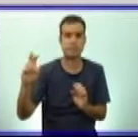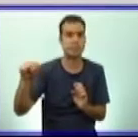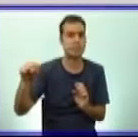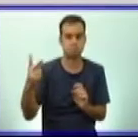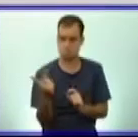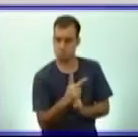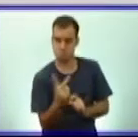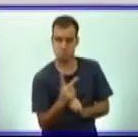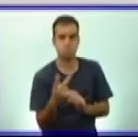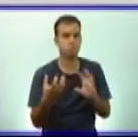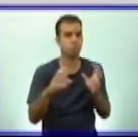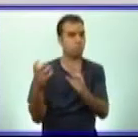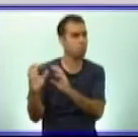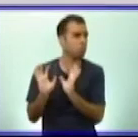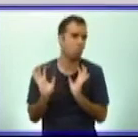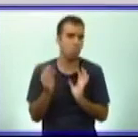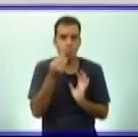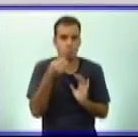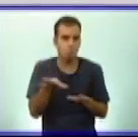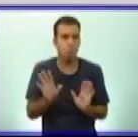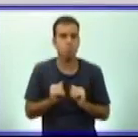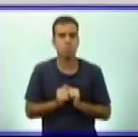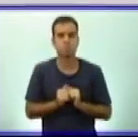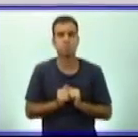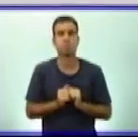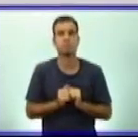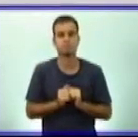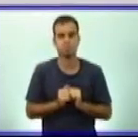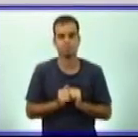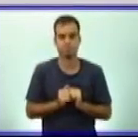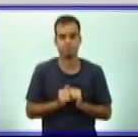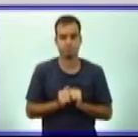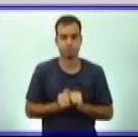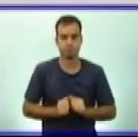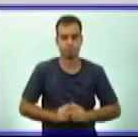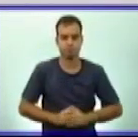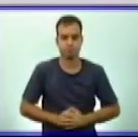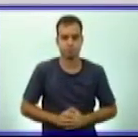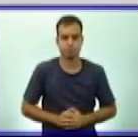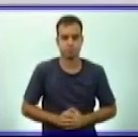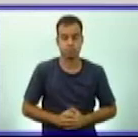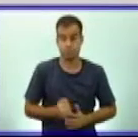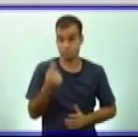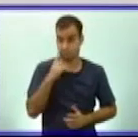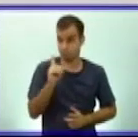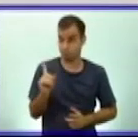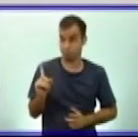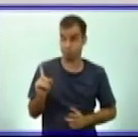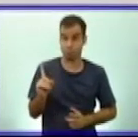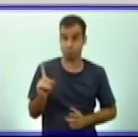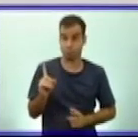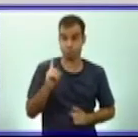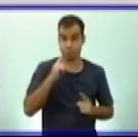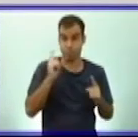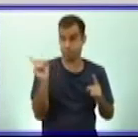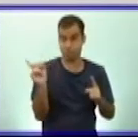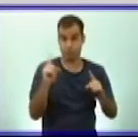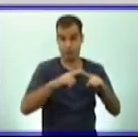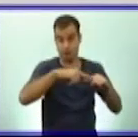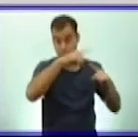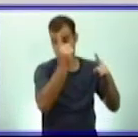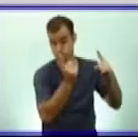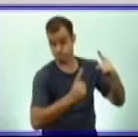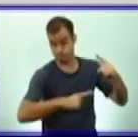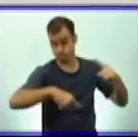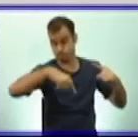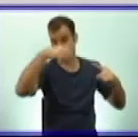caso estamos describiendo con una gráfica de mayor amplitud el valor de la tensión, con